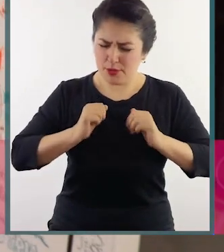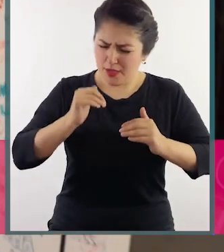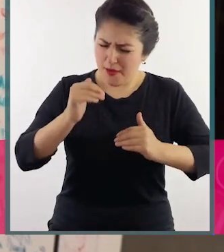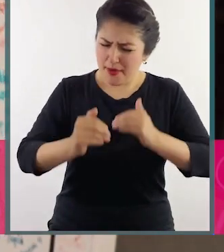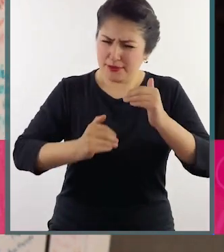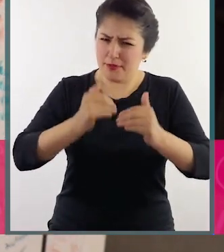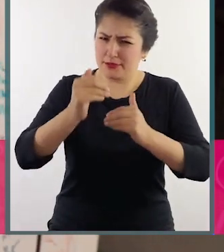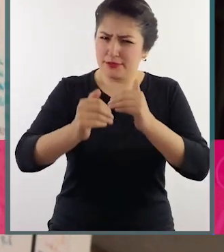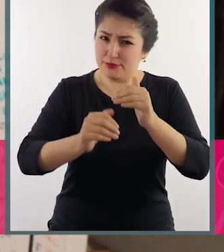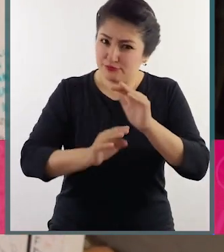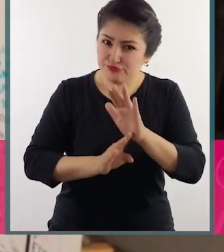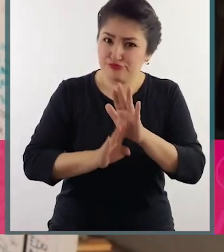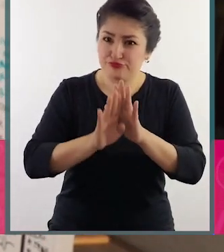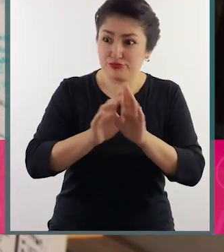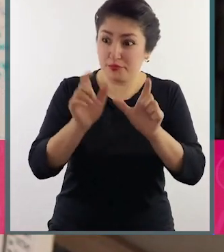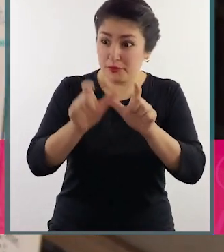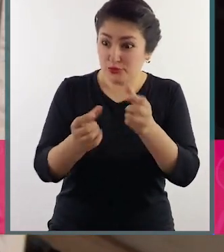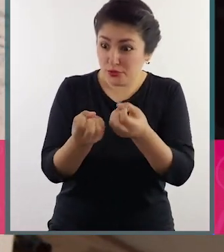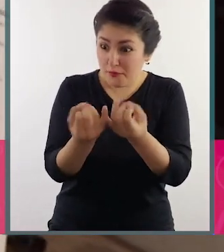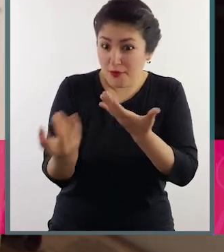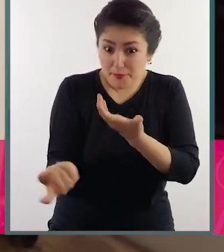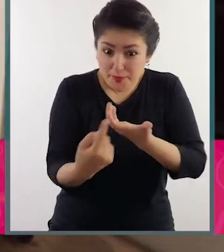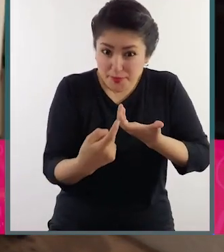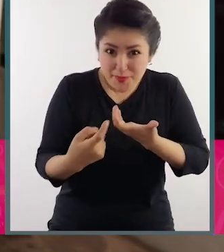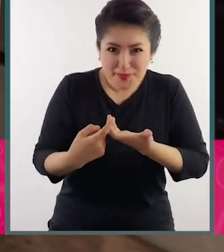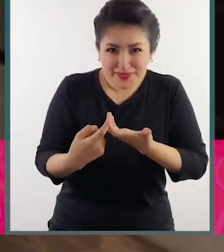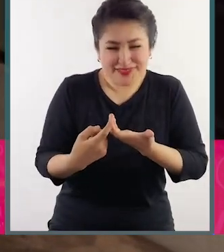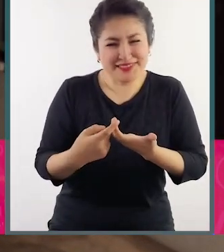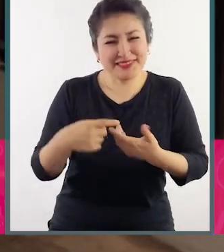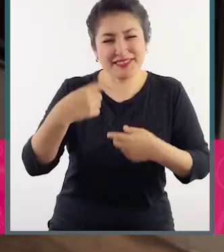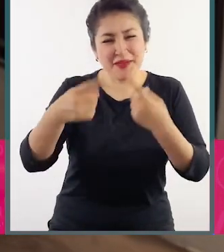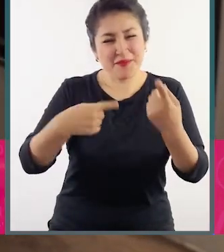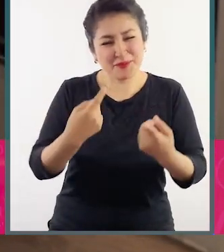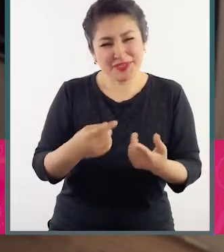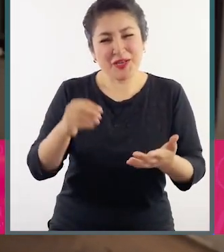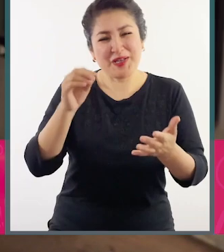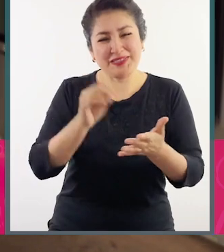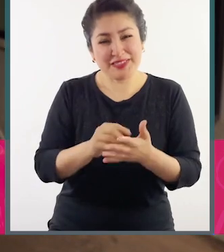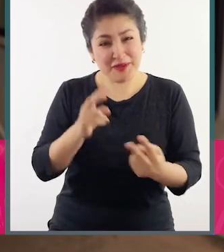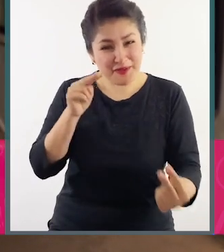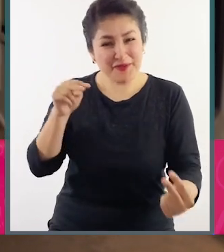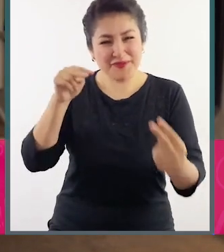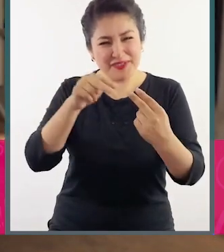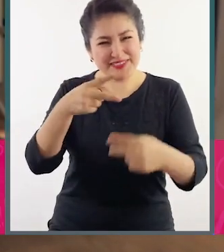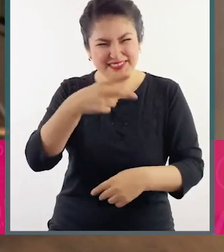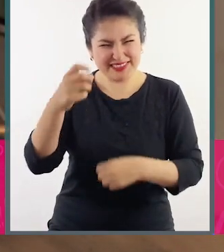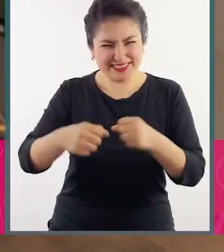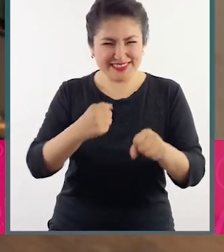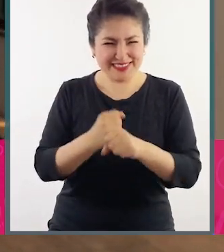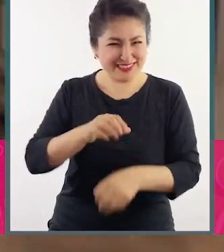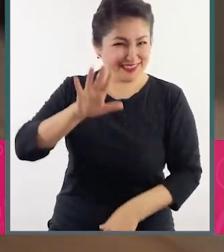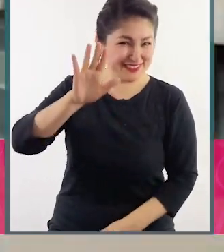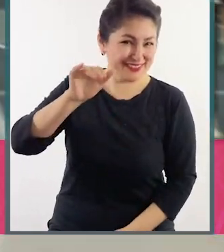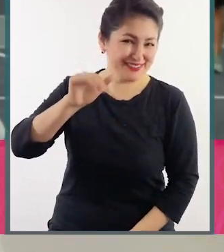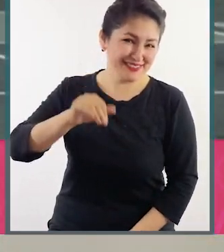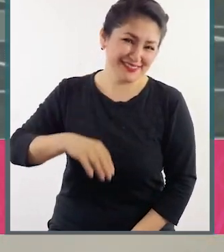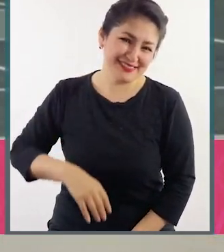siga creciendo y que cada vez más gente lo practique. Nos vemos en una siguiente incursión